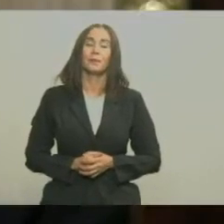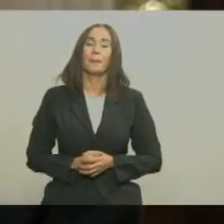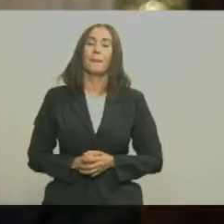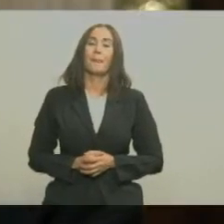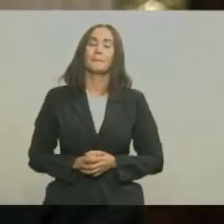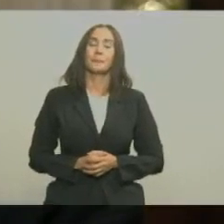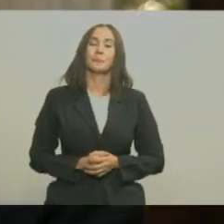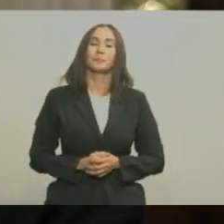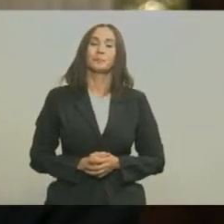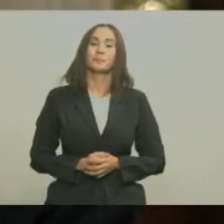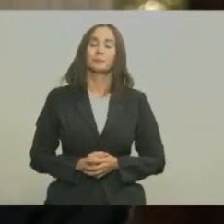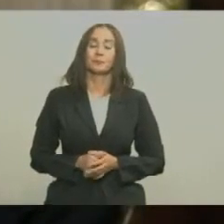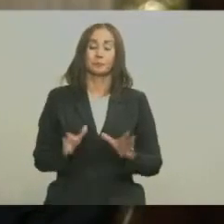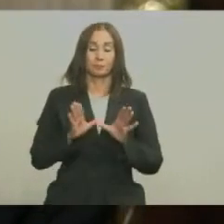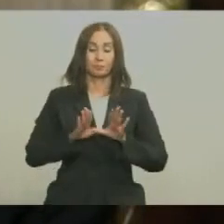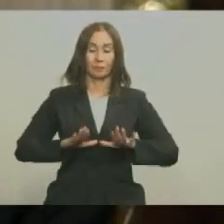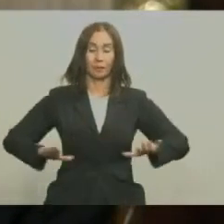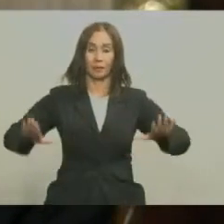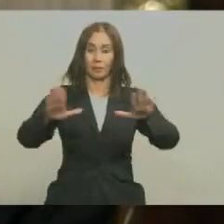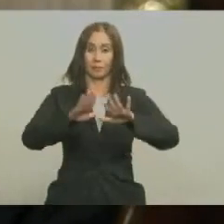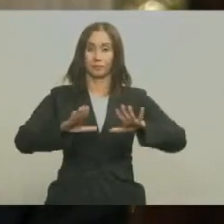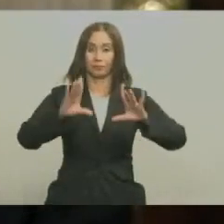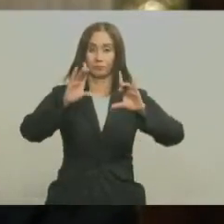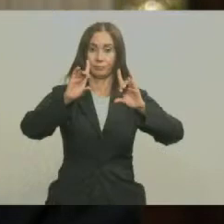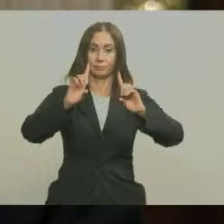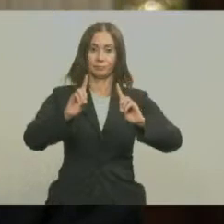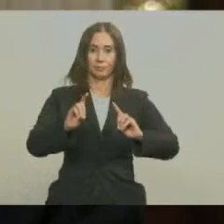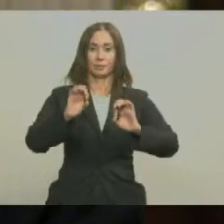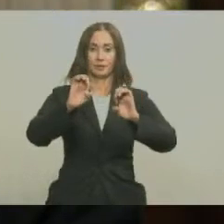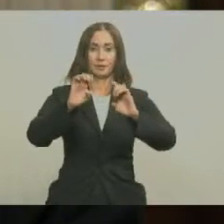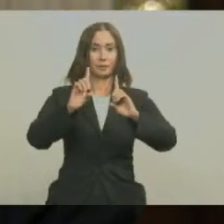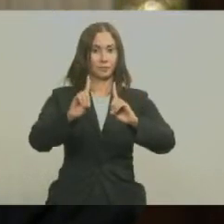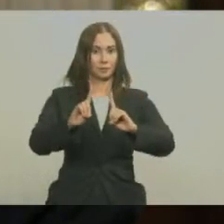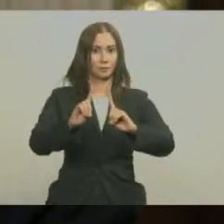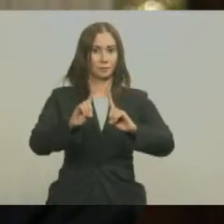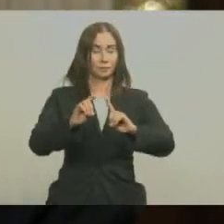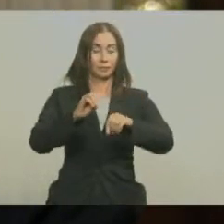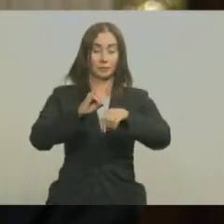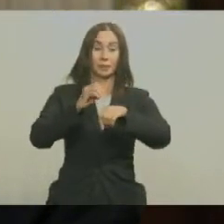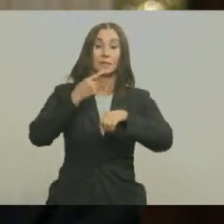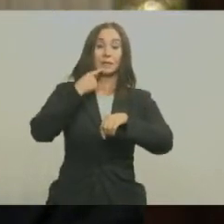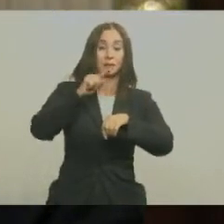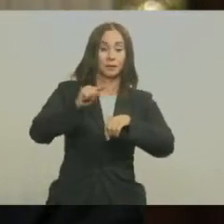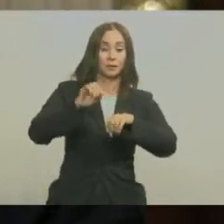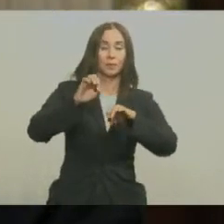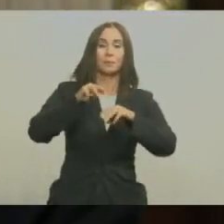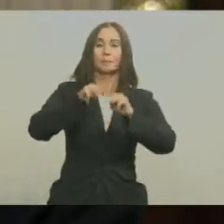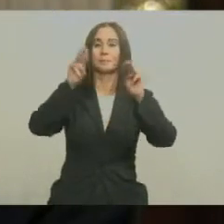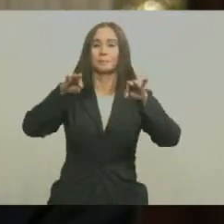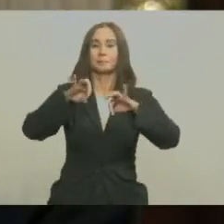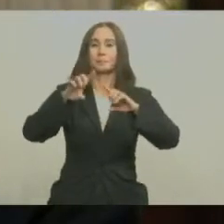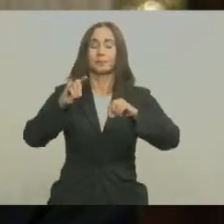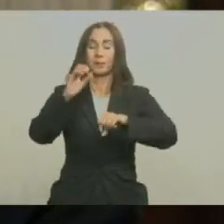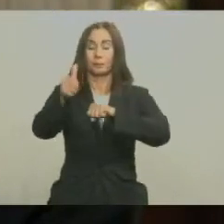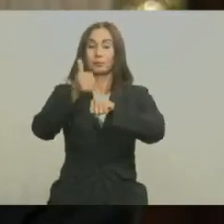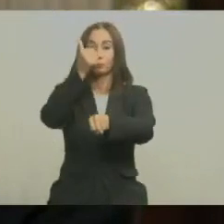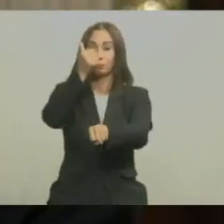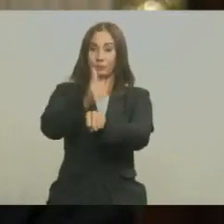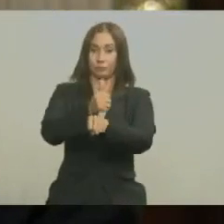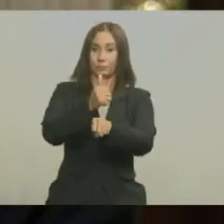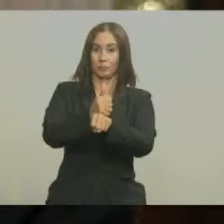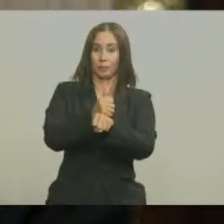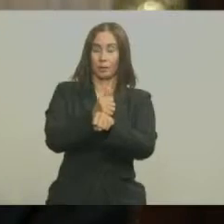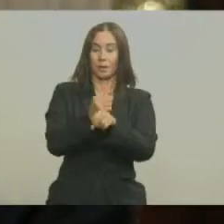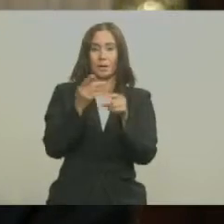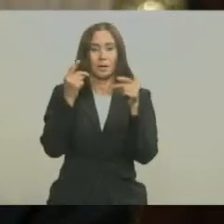en el ámbito de la educación, instruyo al Ministerio de Educación a implementar